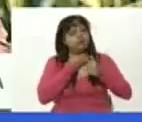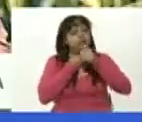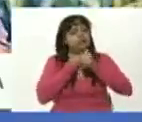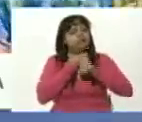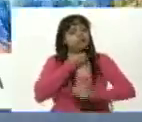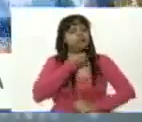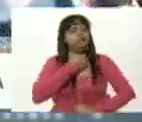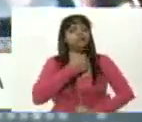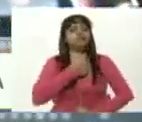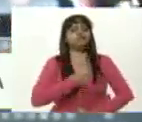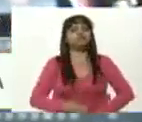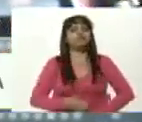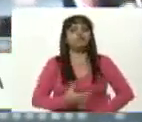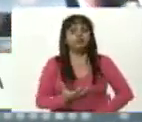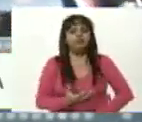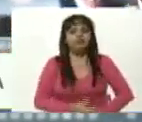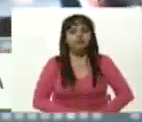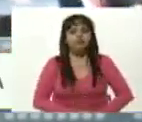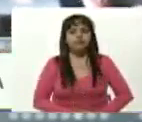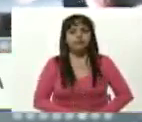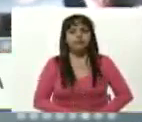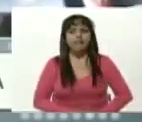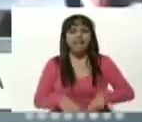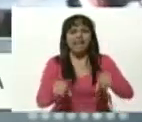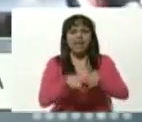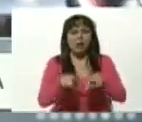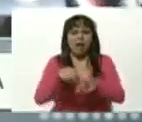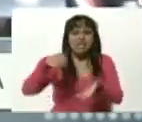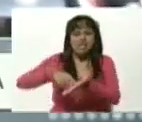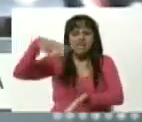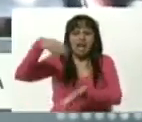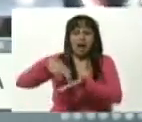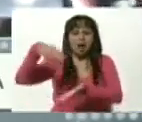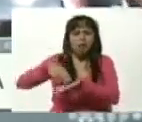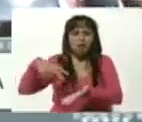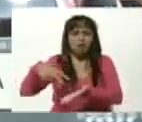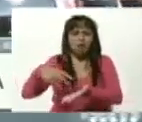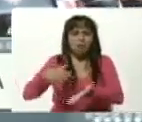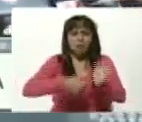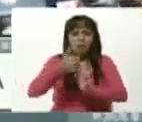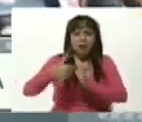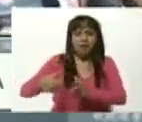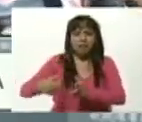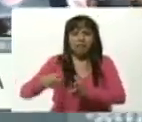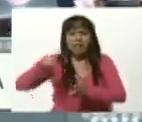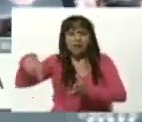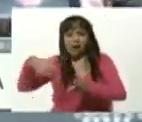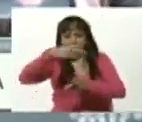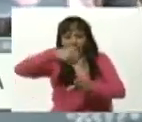Agarre un sapo, métaselo así, y varios sapos, y después le echa arena.